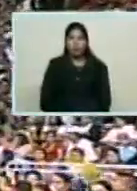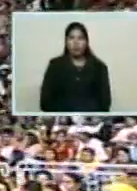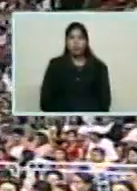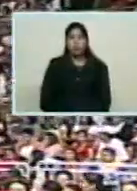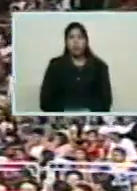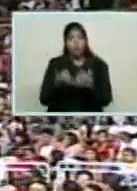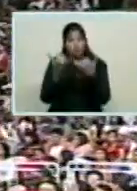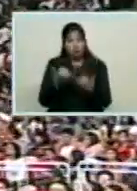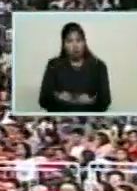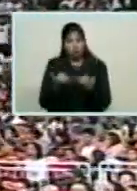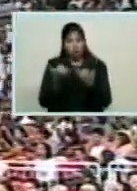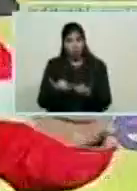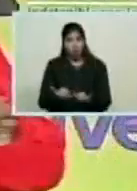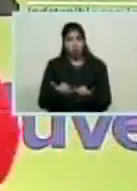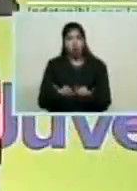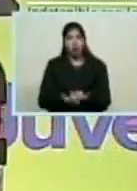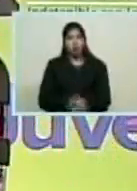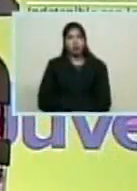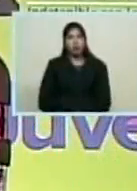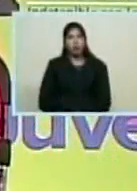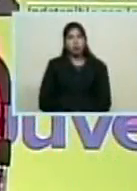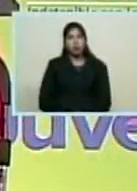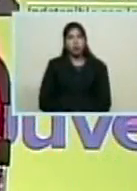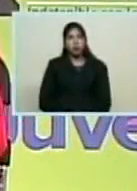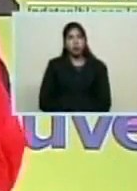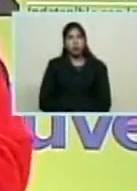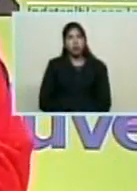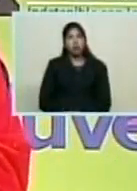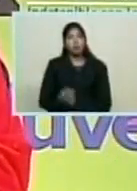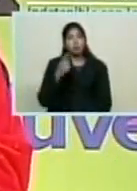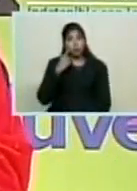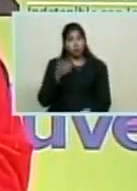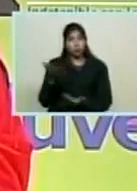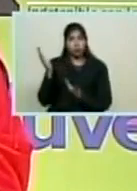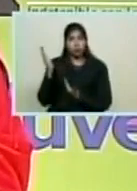Y ahora, este plan de la patria,